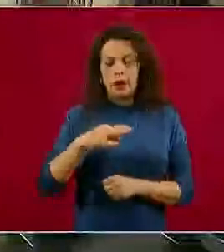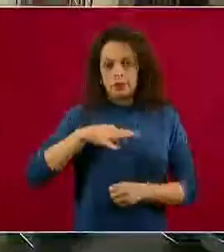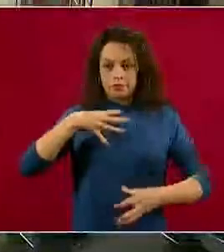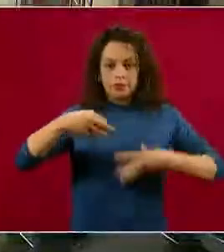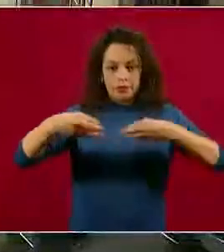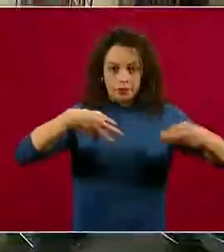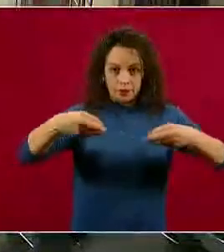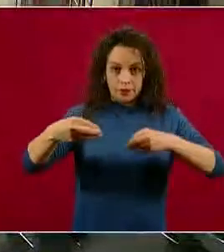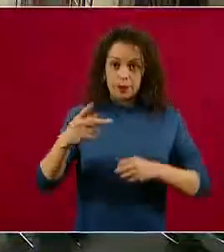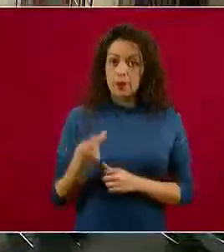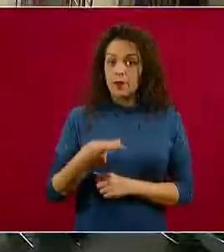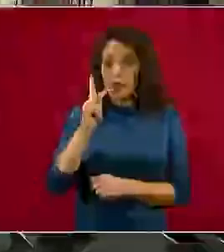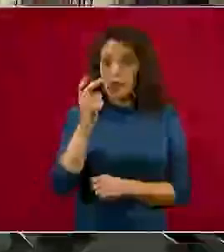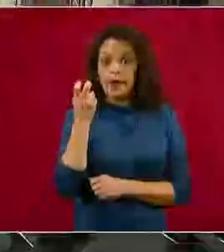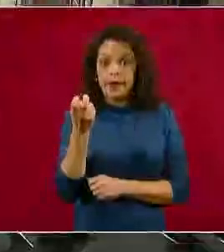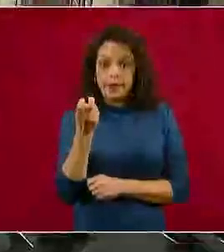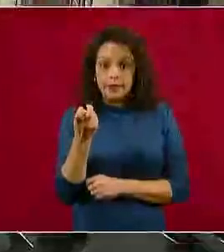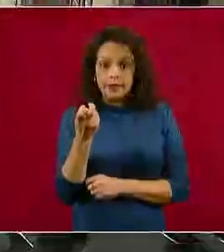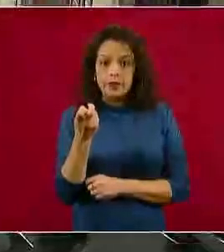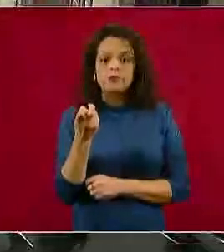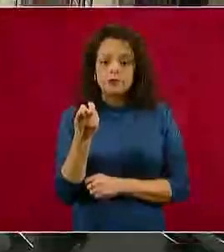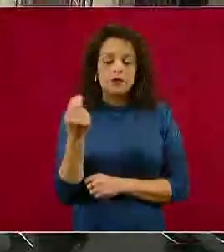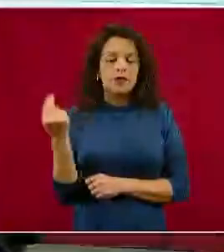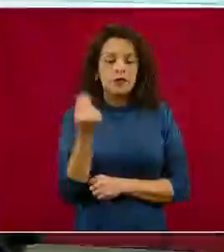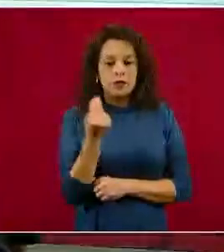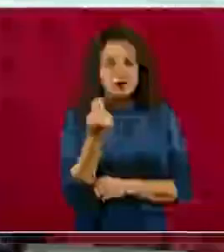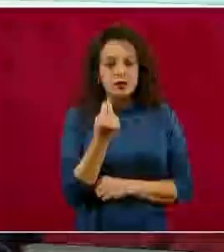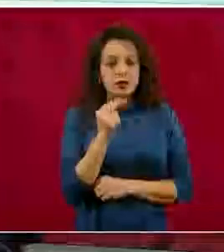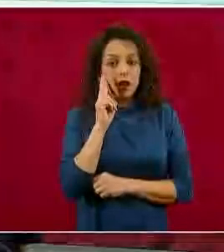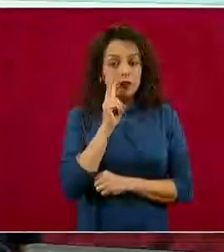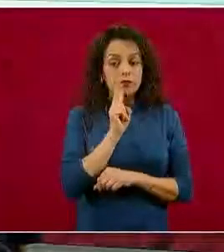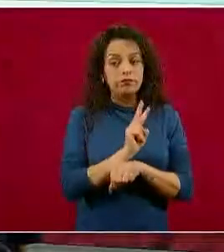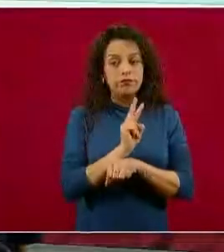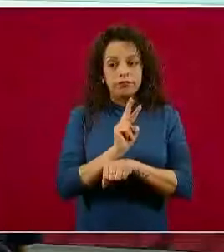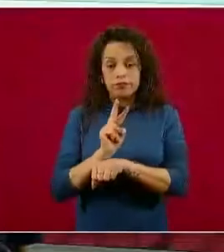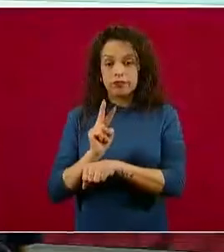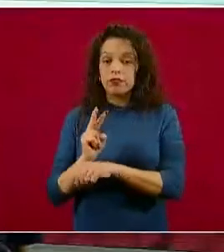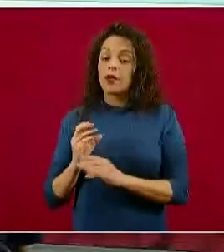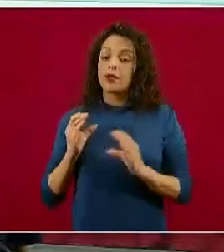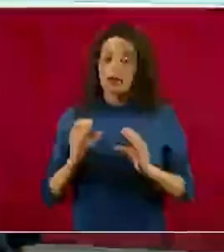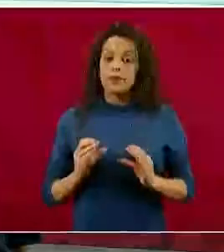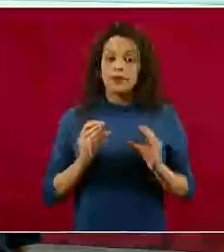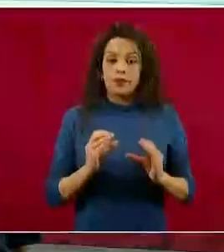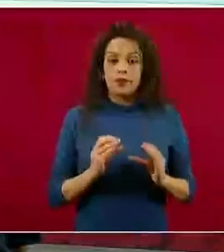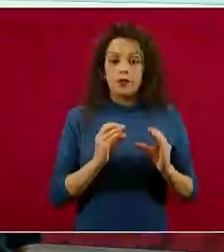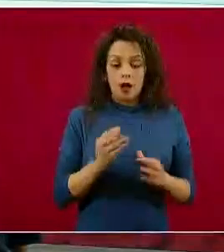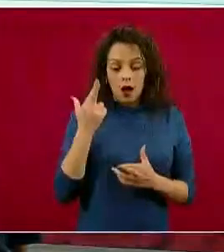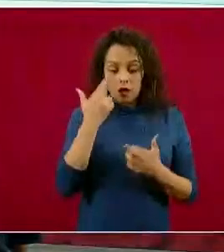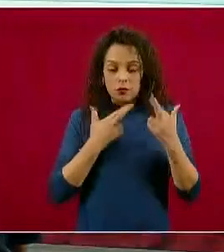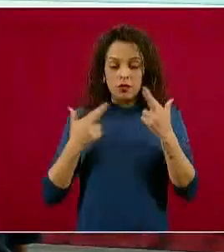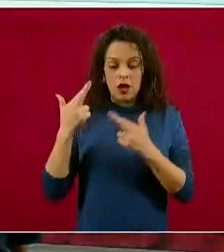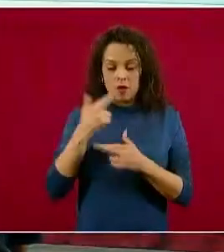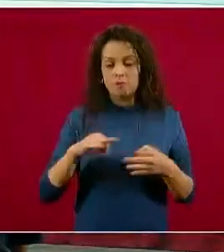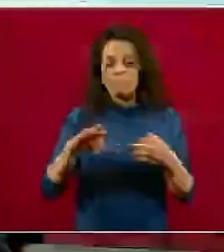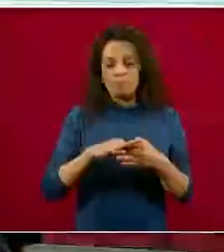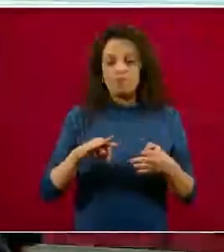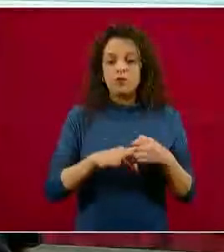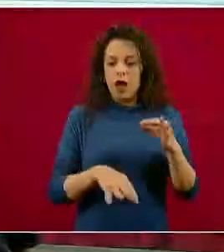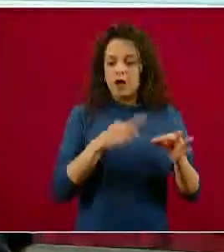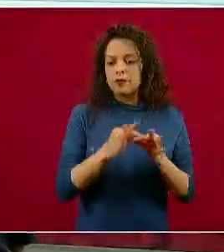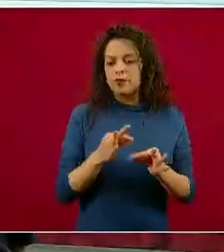sin embargo, pues son señales que en su momento tenemos que estar tomando con precaución y dando un seguimiento puntual para ver